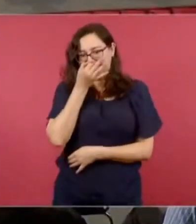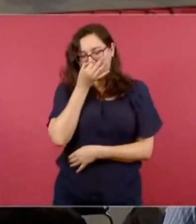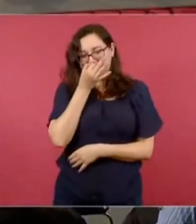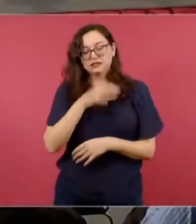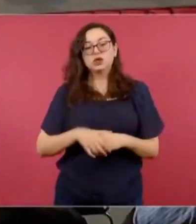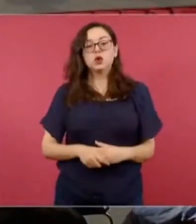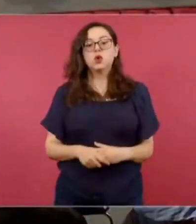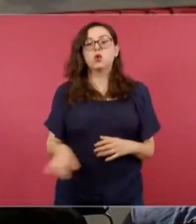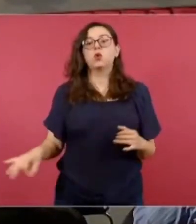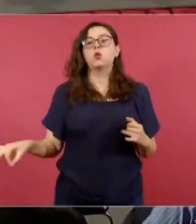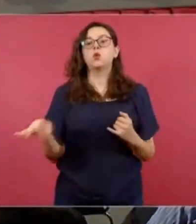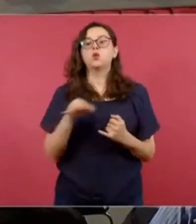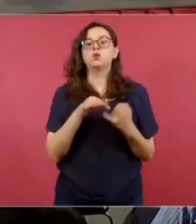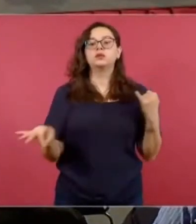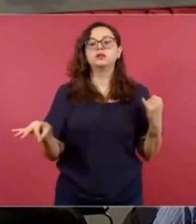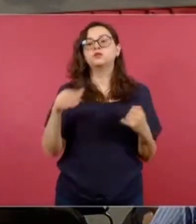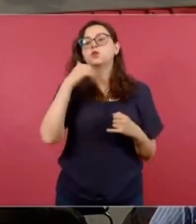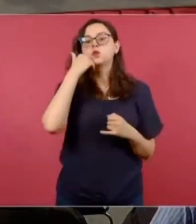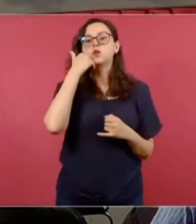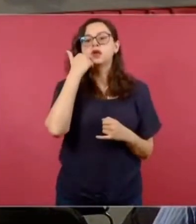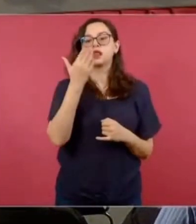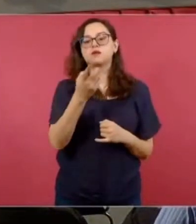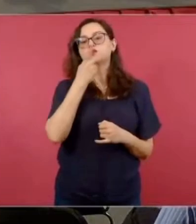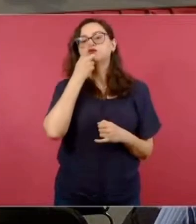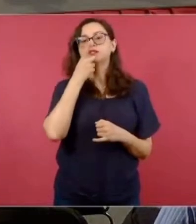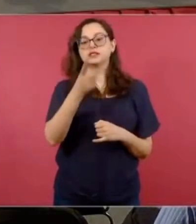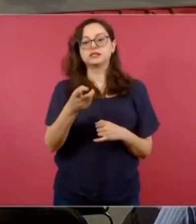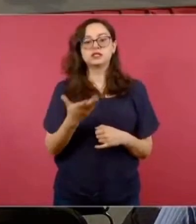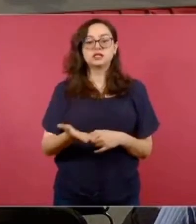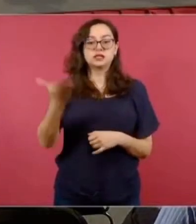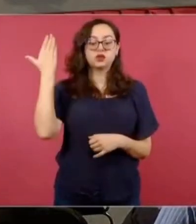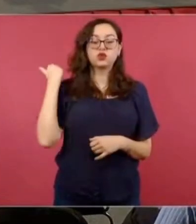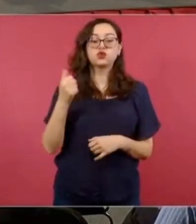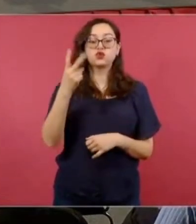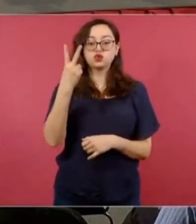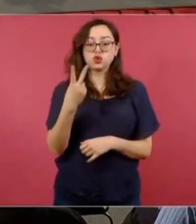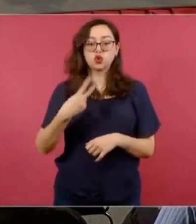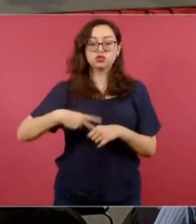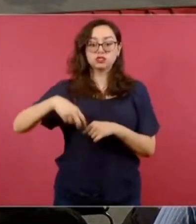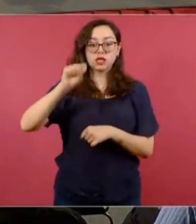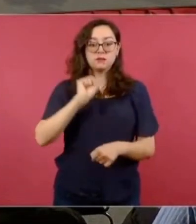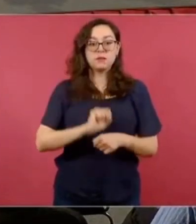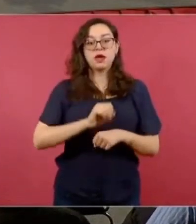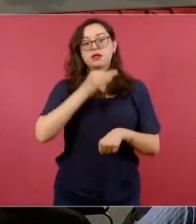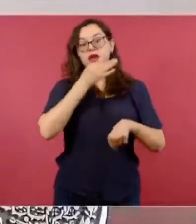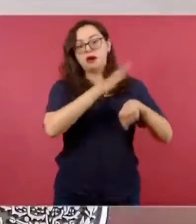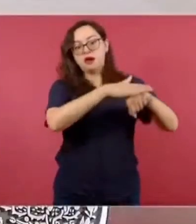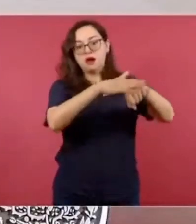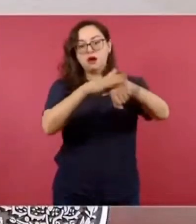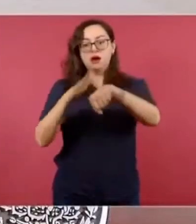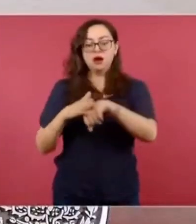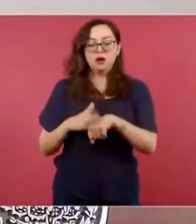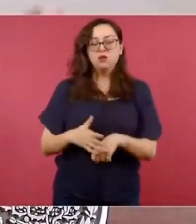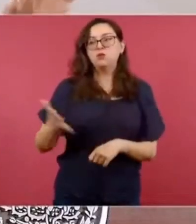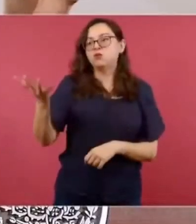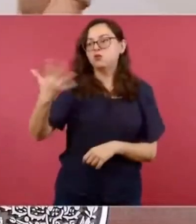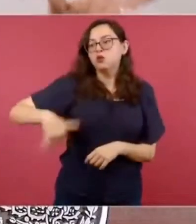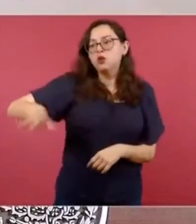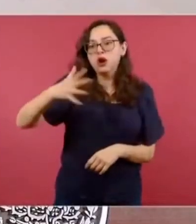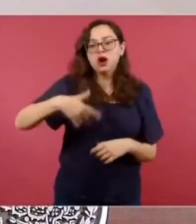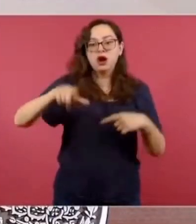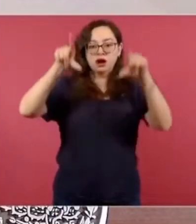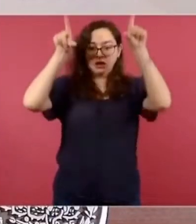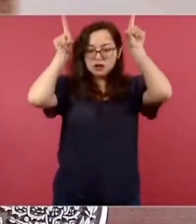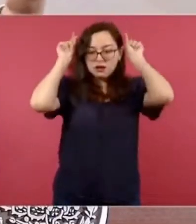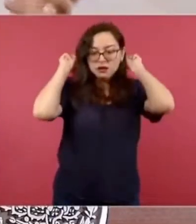breve, queríamos reportar, hace 2 semanas lanzamos esta convocatoria de enfermera especialista. Como saben, las